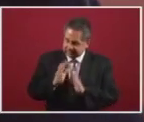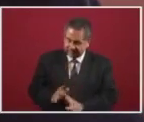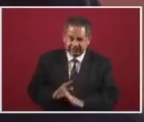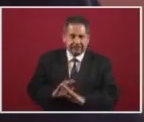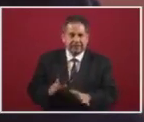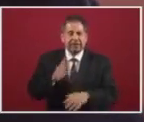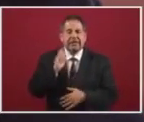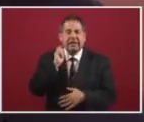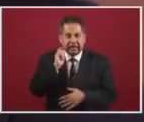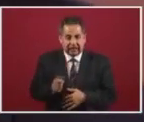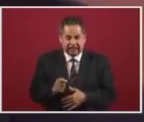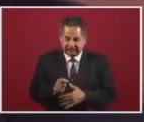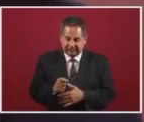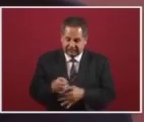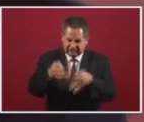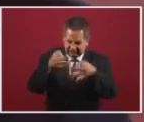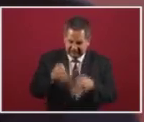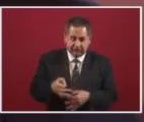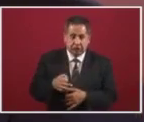Es sufragio efectivo,